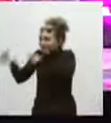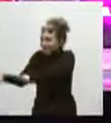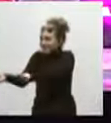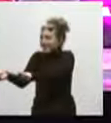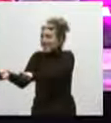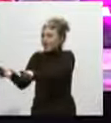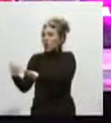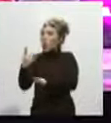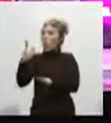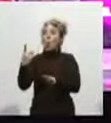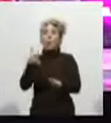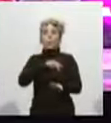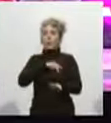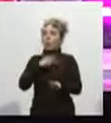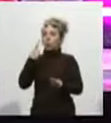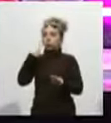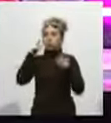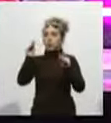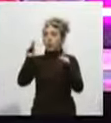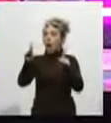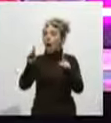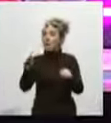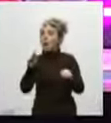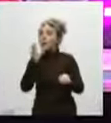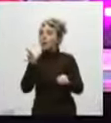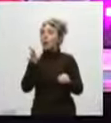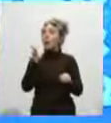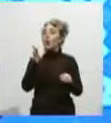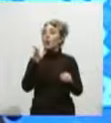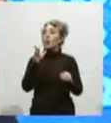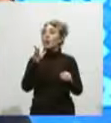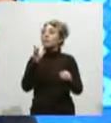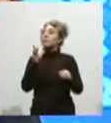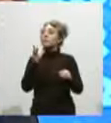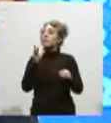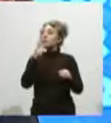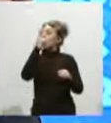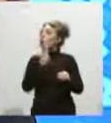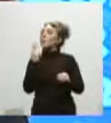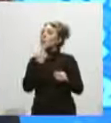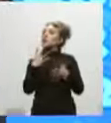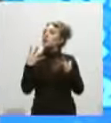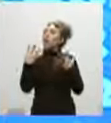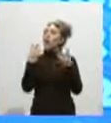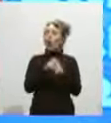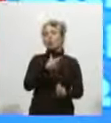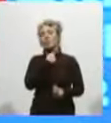premios más llamativos, probablemente el más querido, el más deseado, ese que se ha tenido con el compromiso, con la risa, con el buen